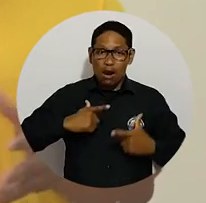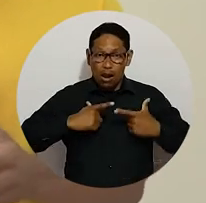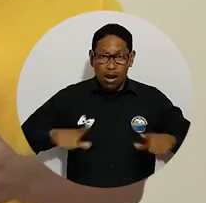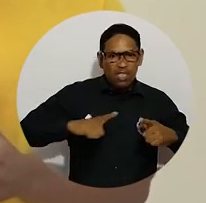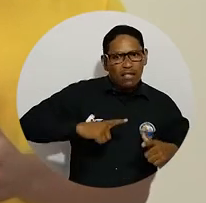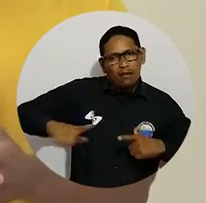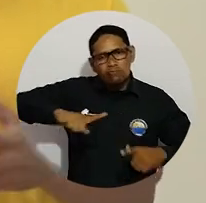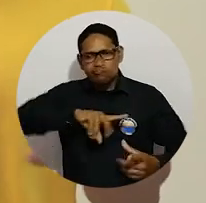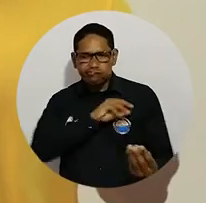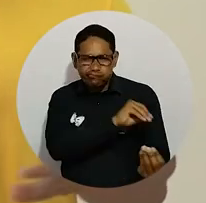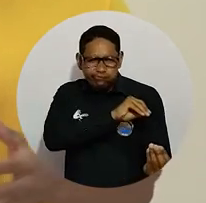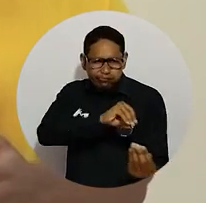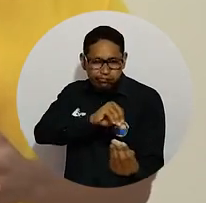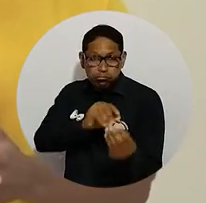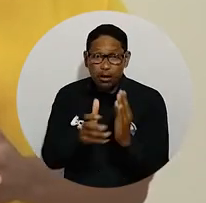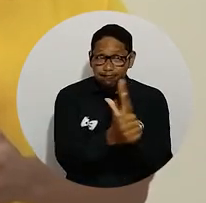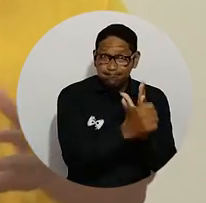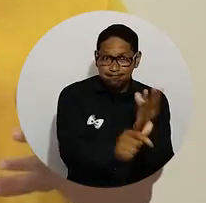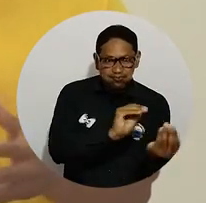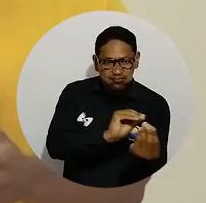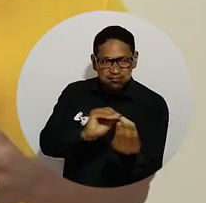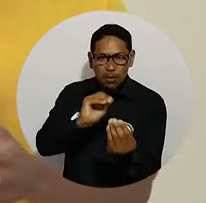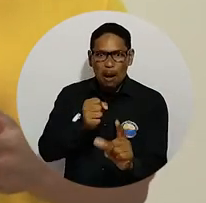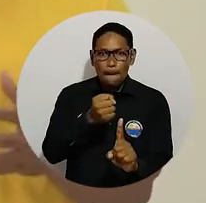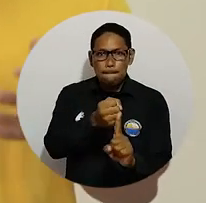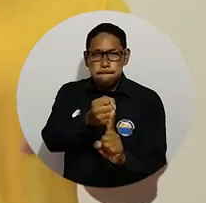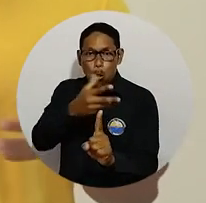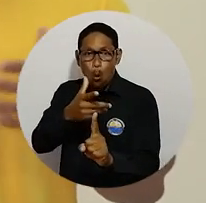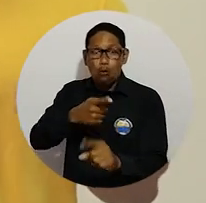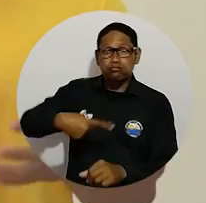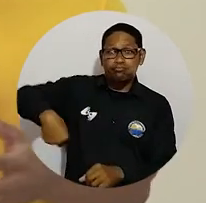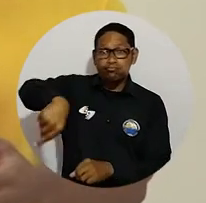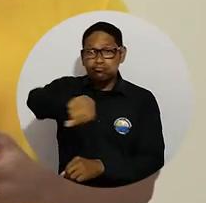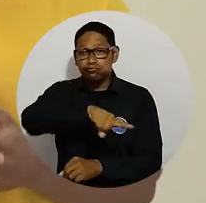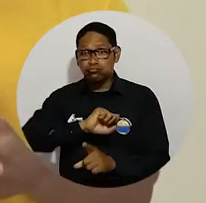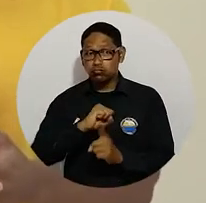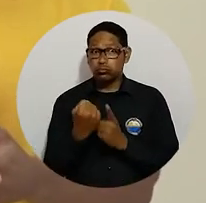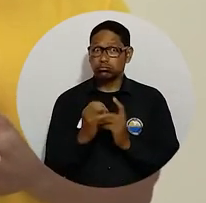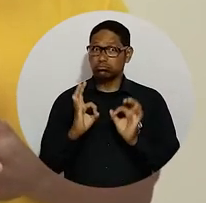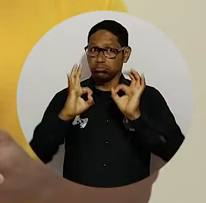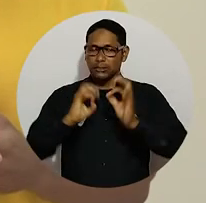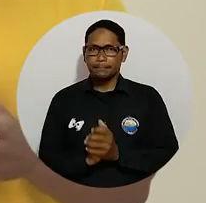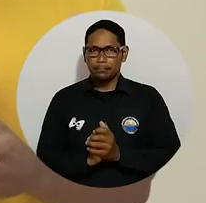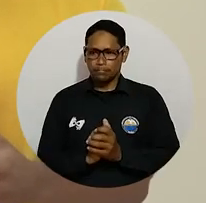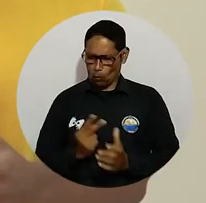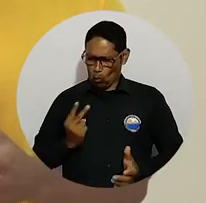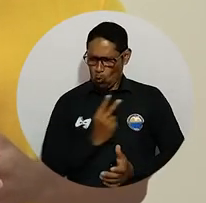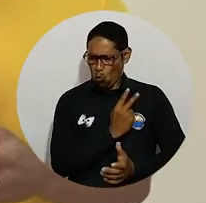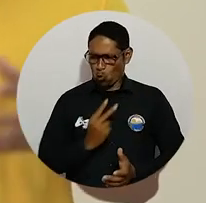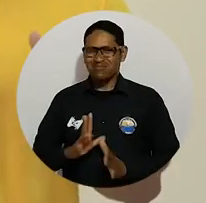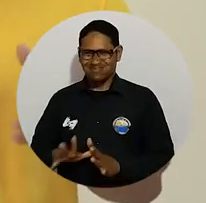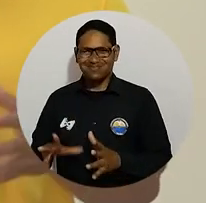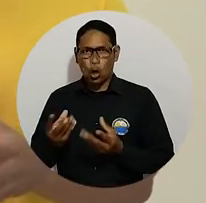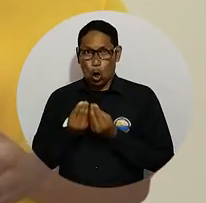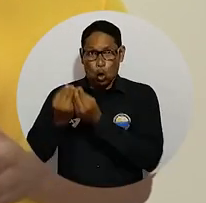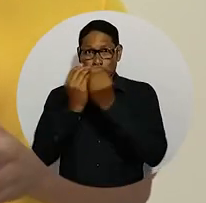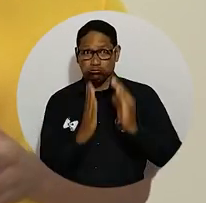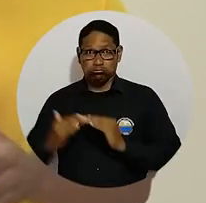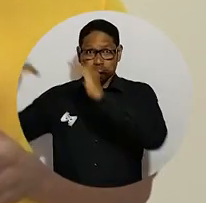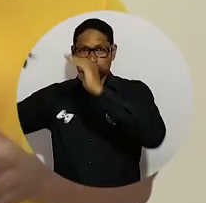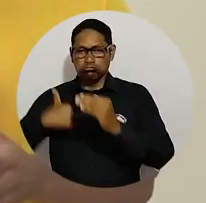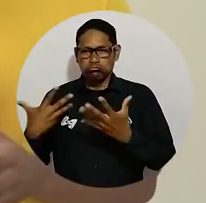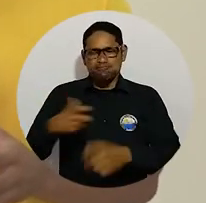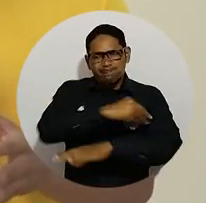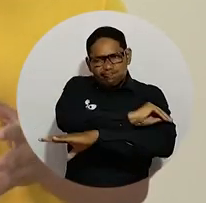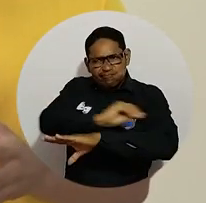una escuela de liderazgo para mejorar las habilidades de los estudiantes y aumentar el impacto que estos generan en la sociedad. Cuando lleguemos al